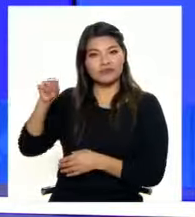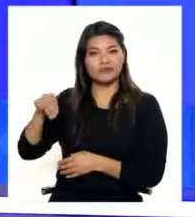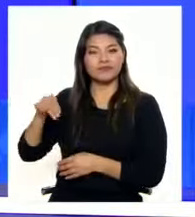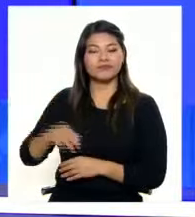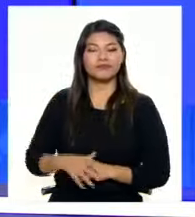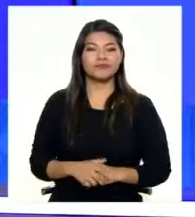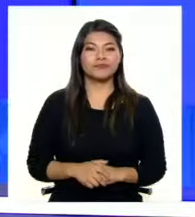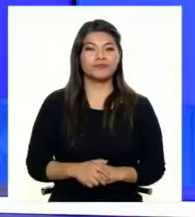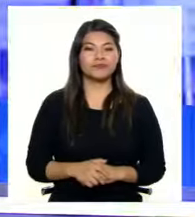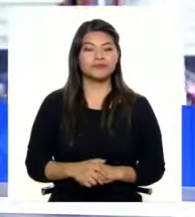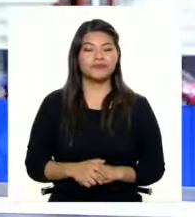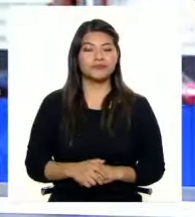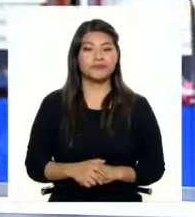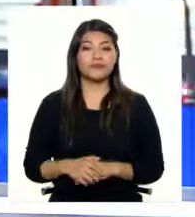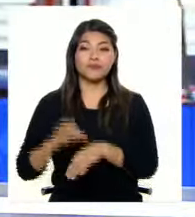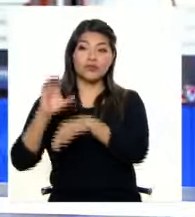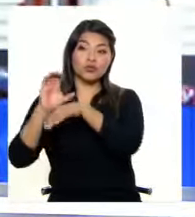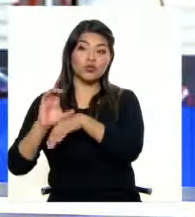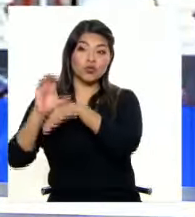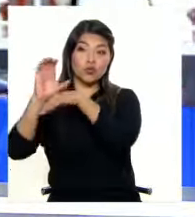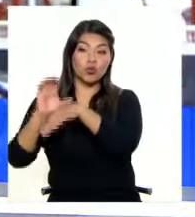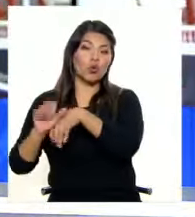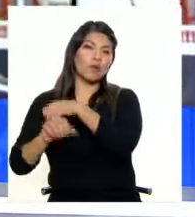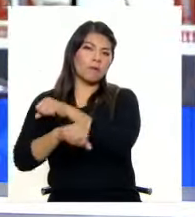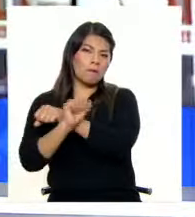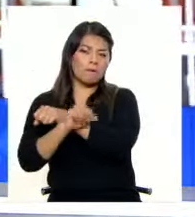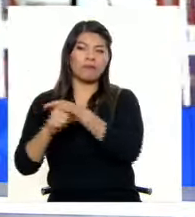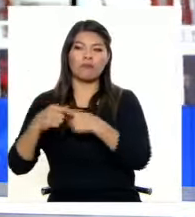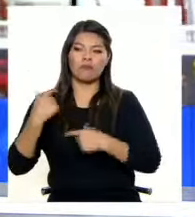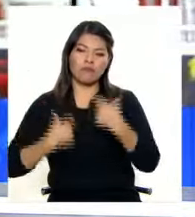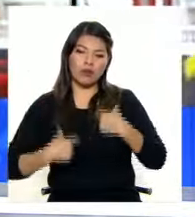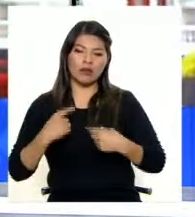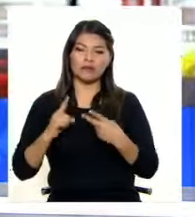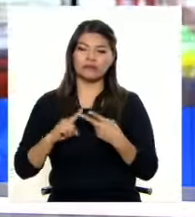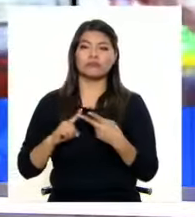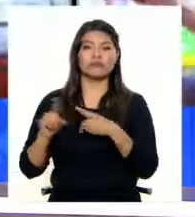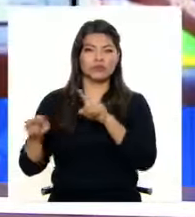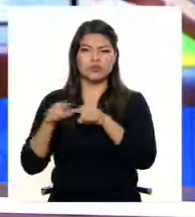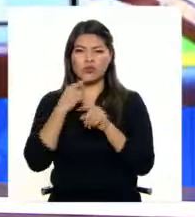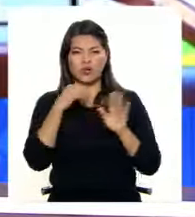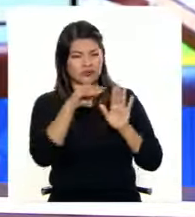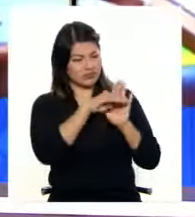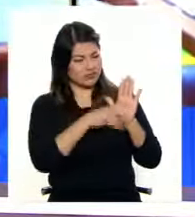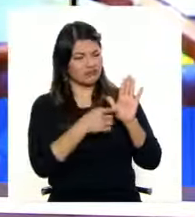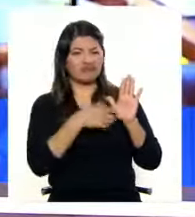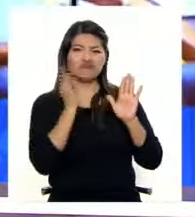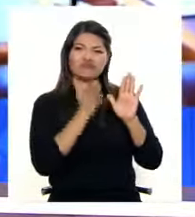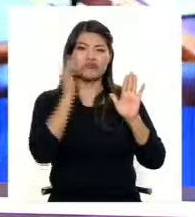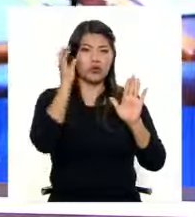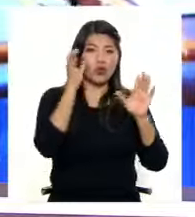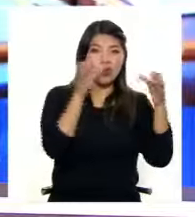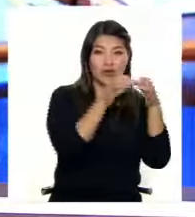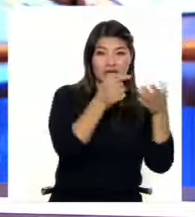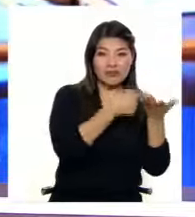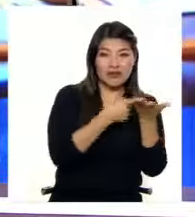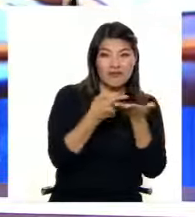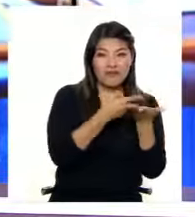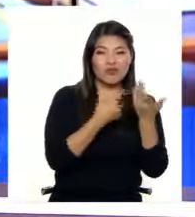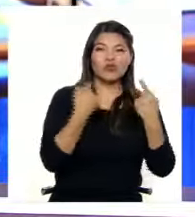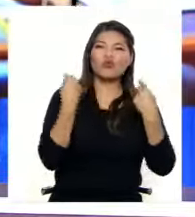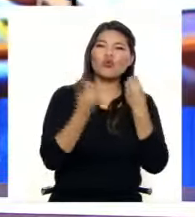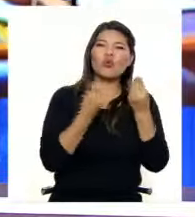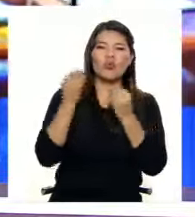Clubes deportivos como Alianza Lima expresaron su insatisfacción con el dictamen que modifica la regulación del procedimiento concursal en la actividad